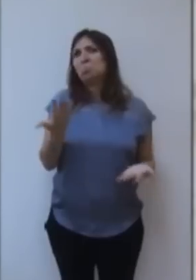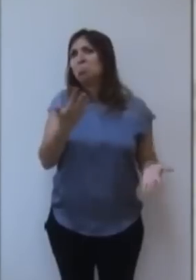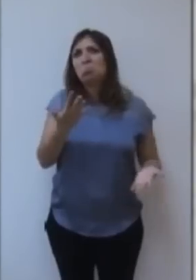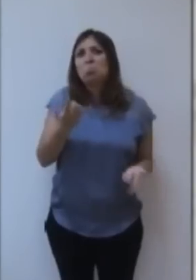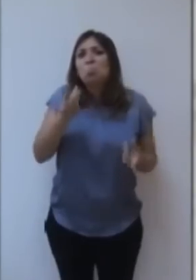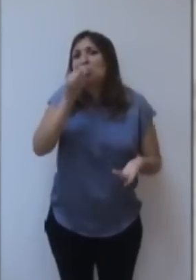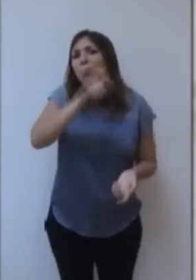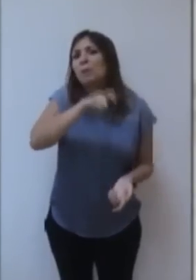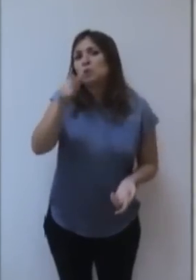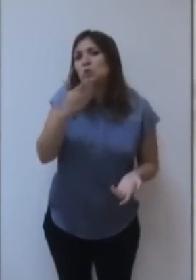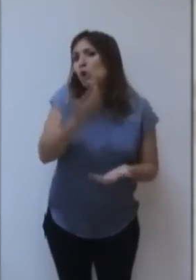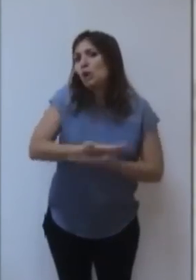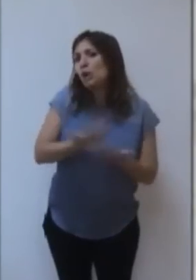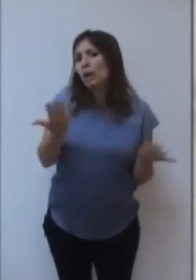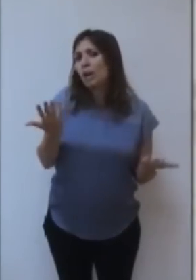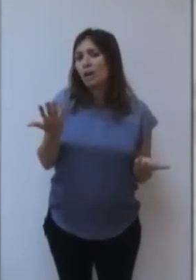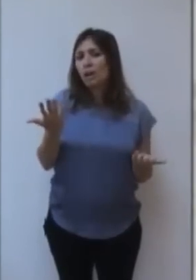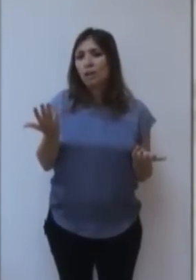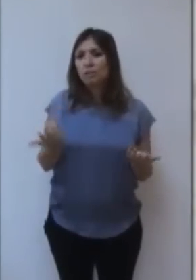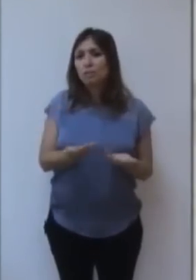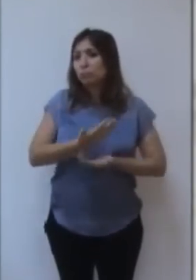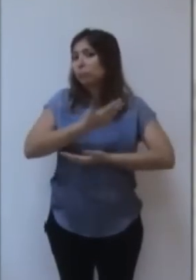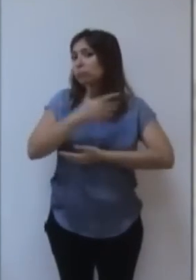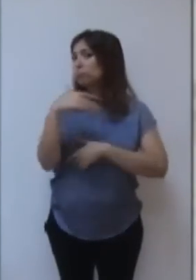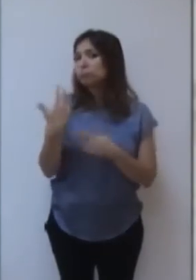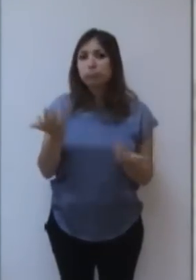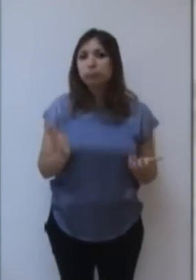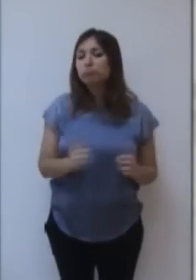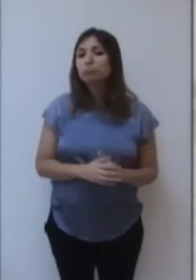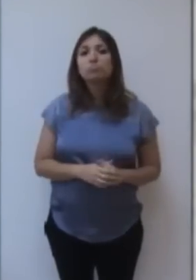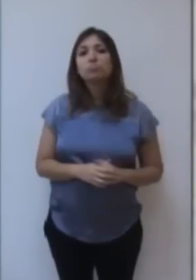por ejemplo, en el entorno de